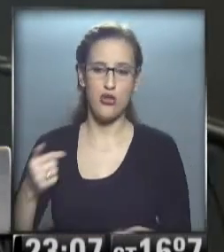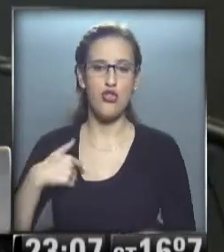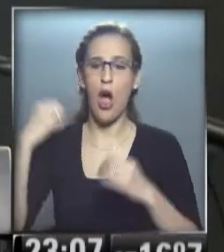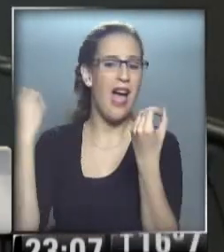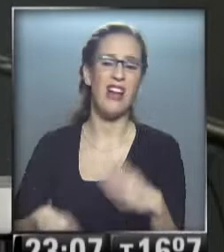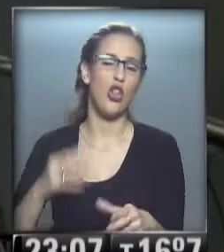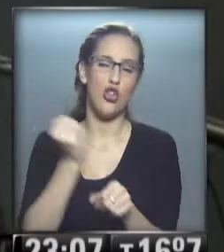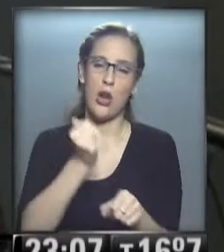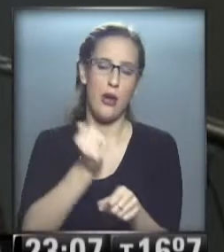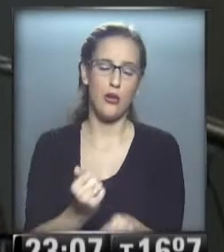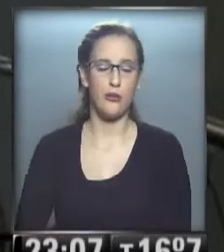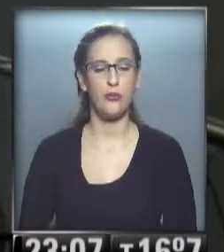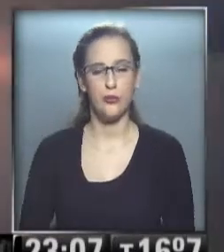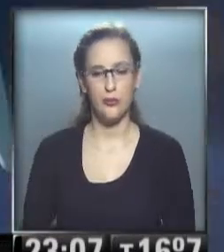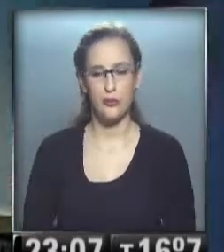ministerio.